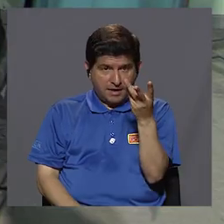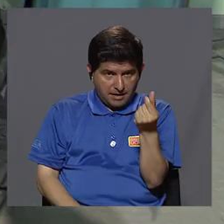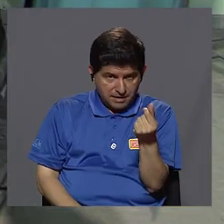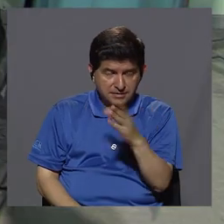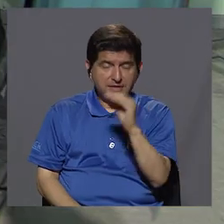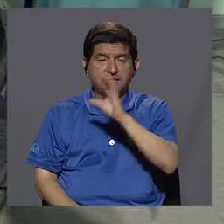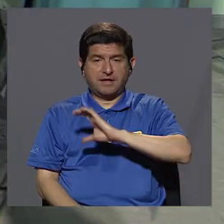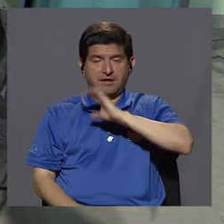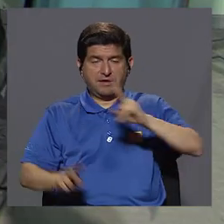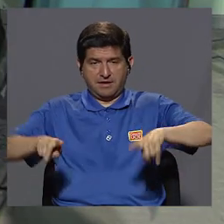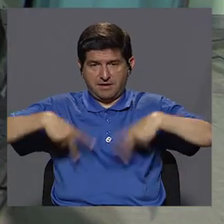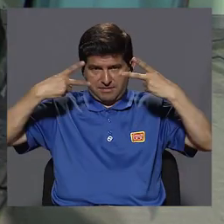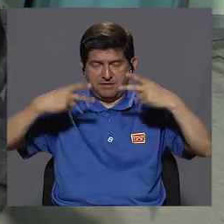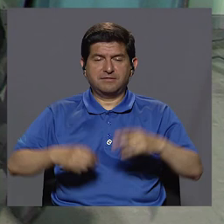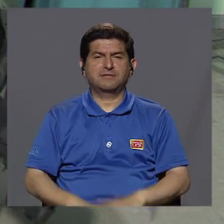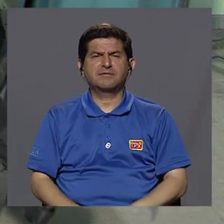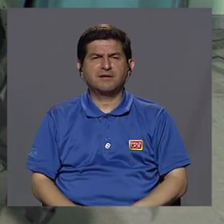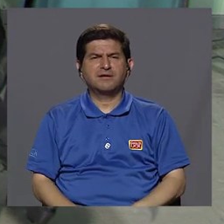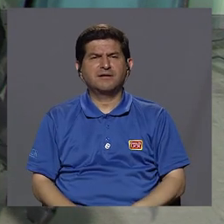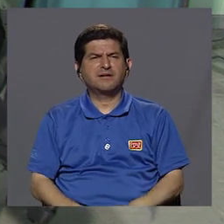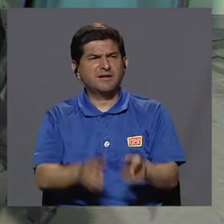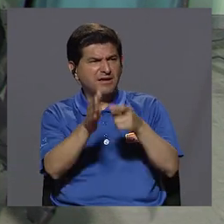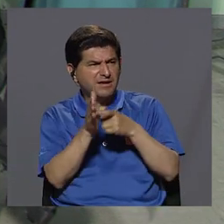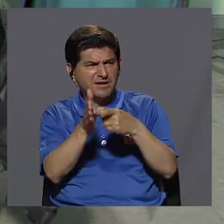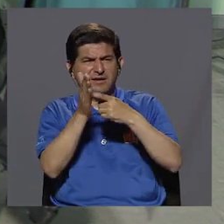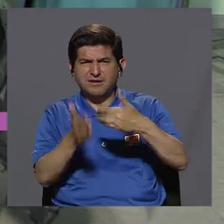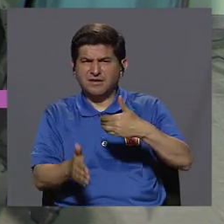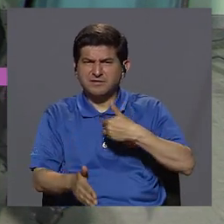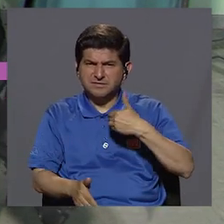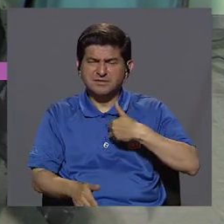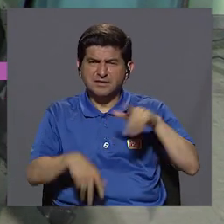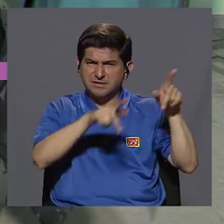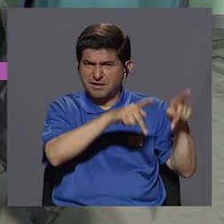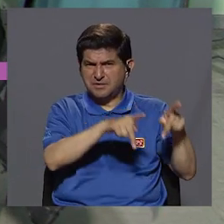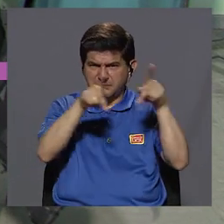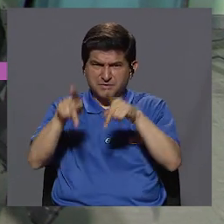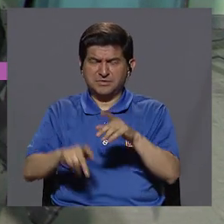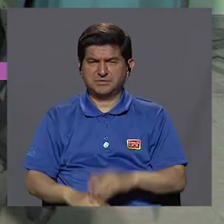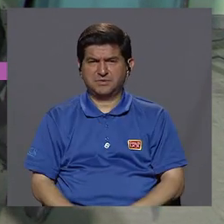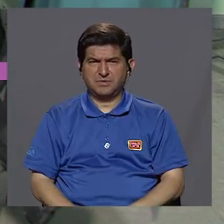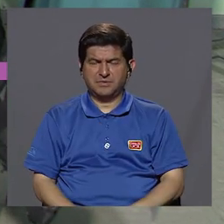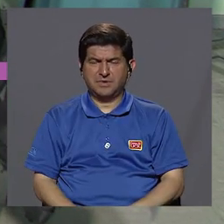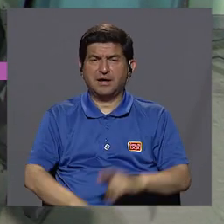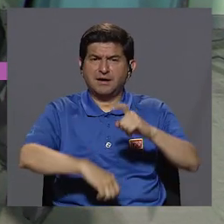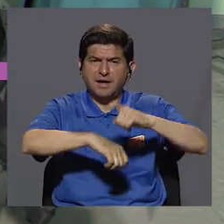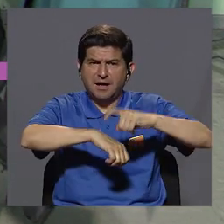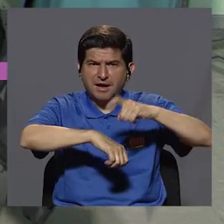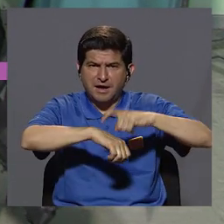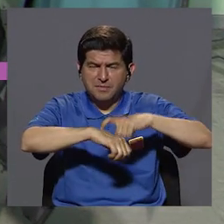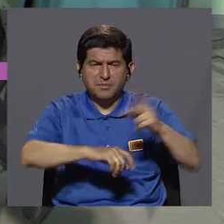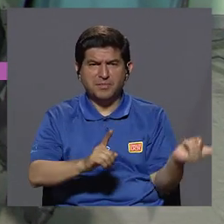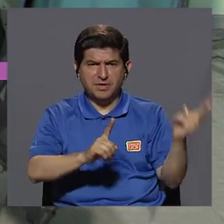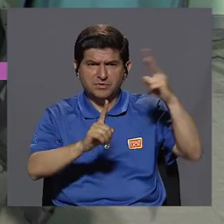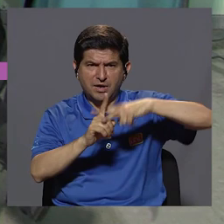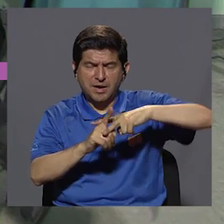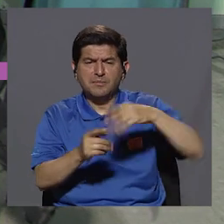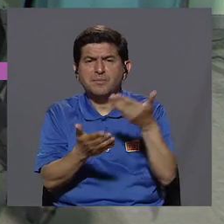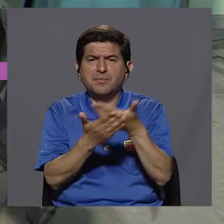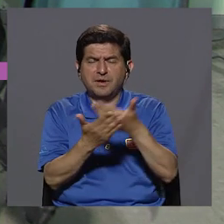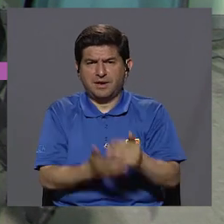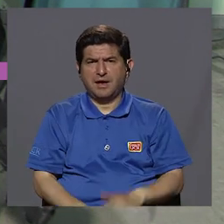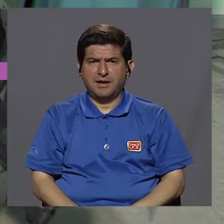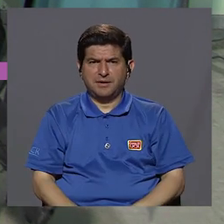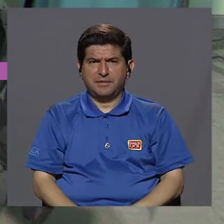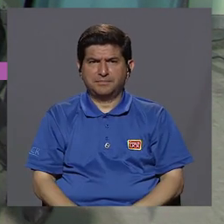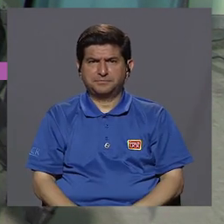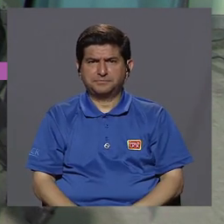qué requisitos digamos tiene que tener la persona para el momento que tiene que aplicarse la prueba por ejemplo